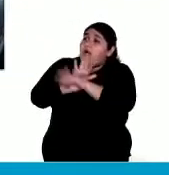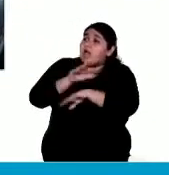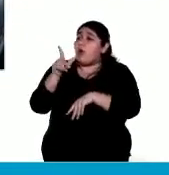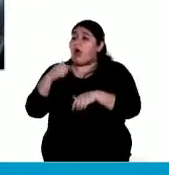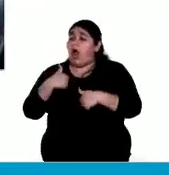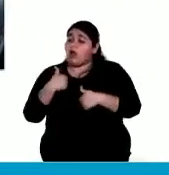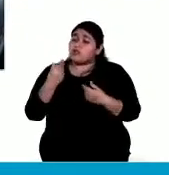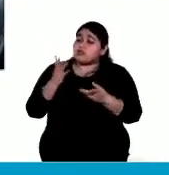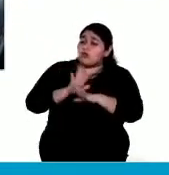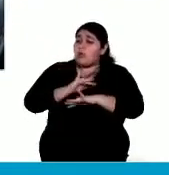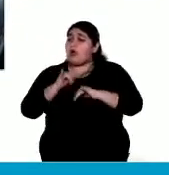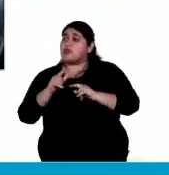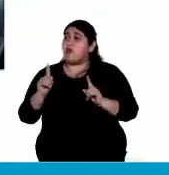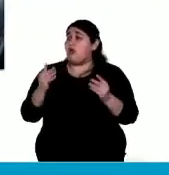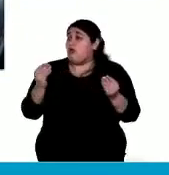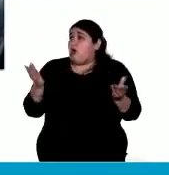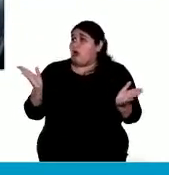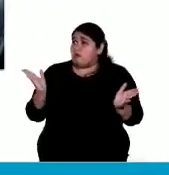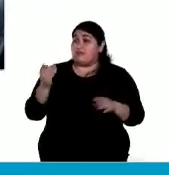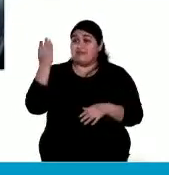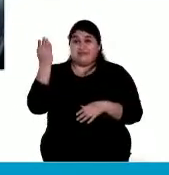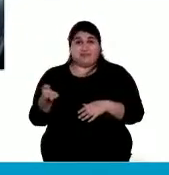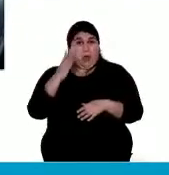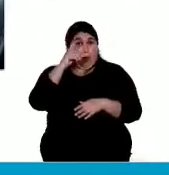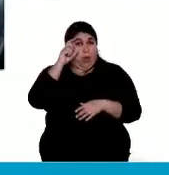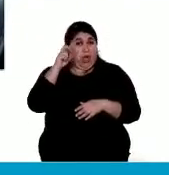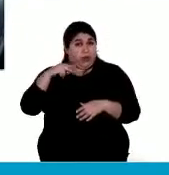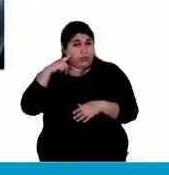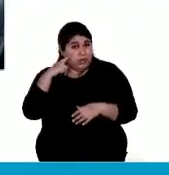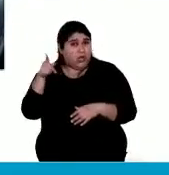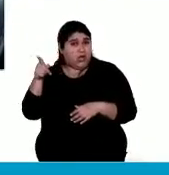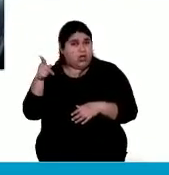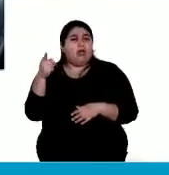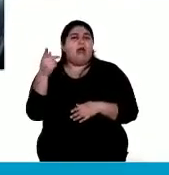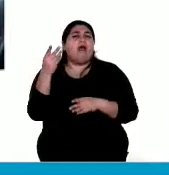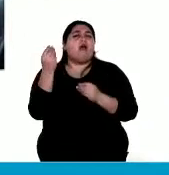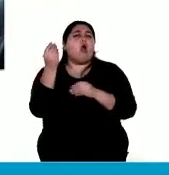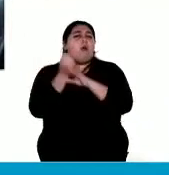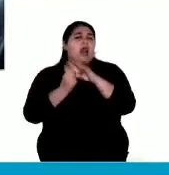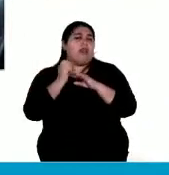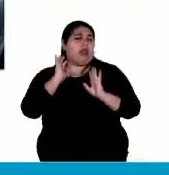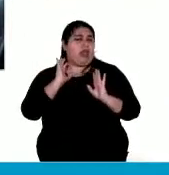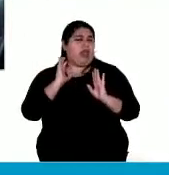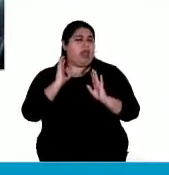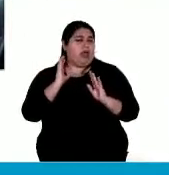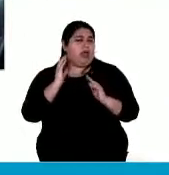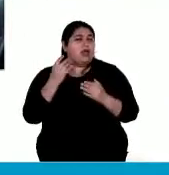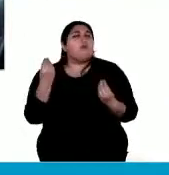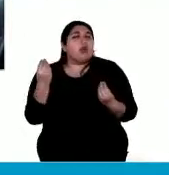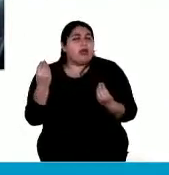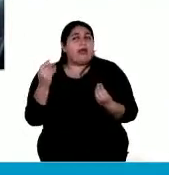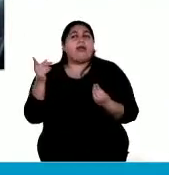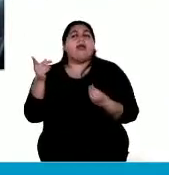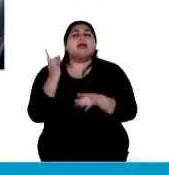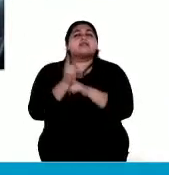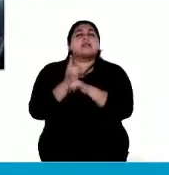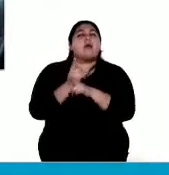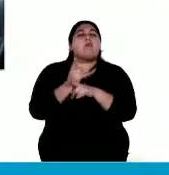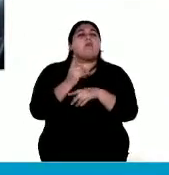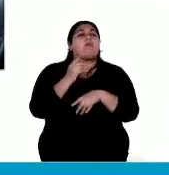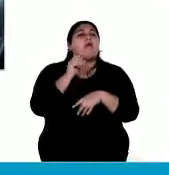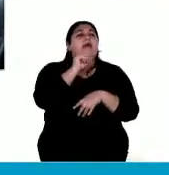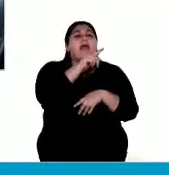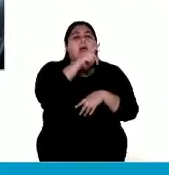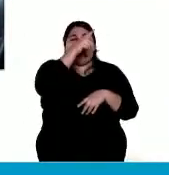digo que Bernie es un cobarde? Lo es porque acusa a los policías de